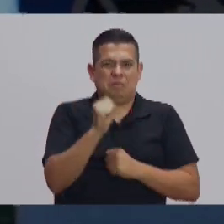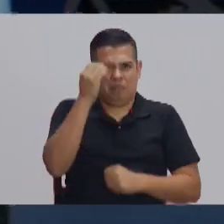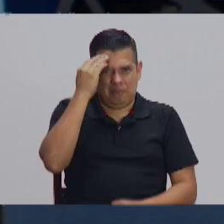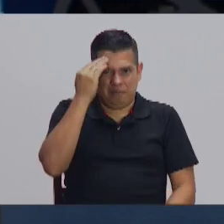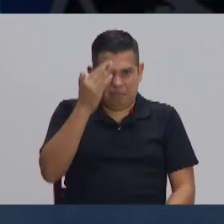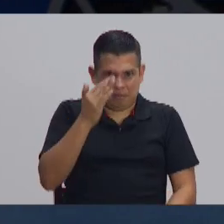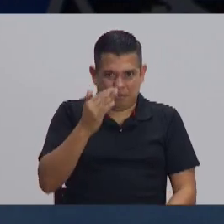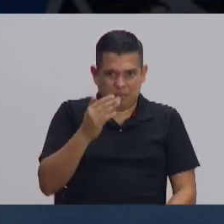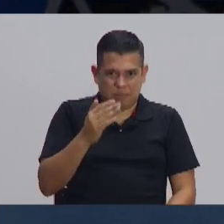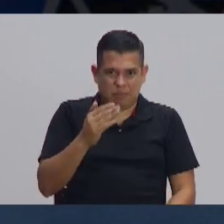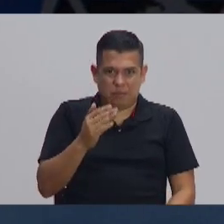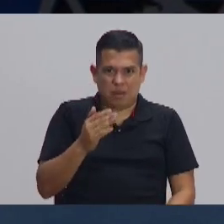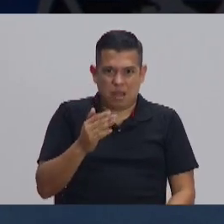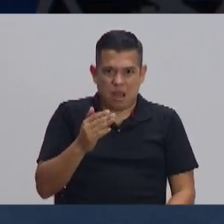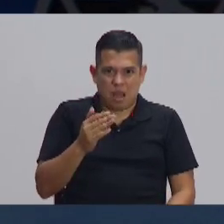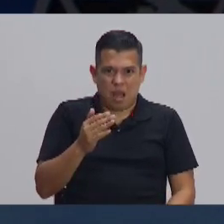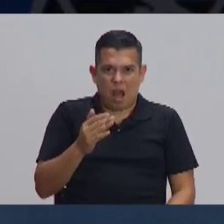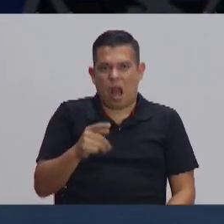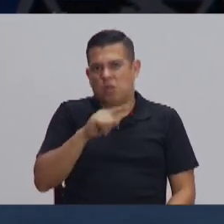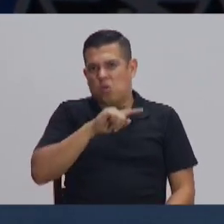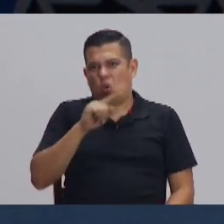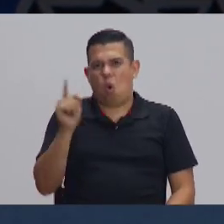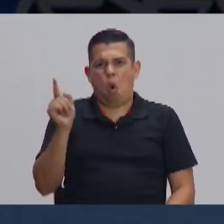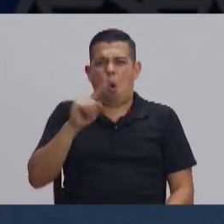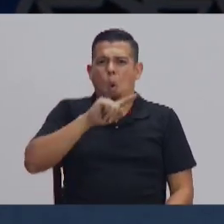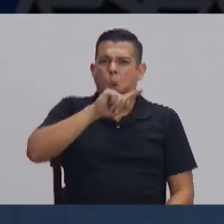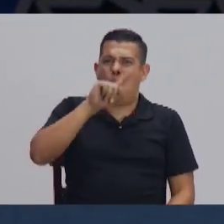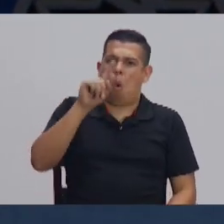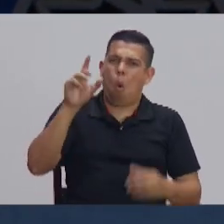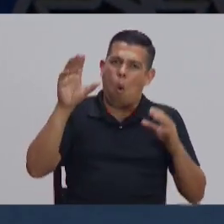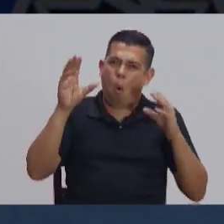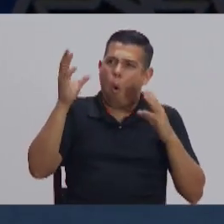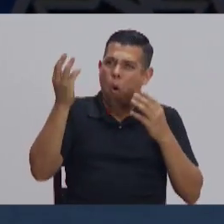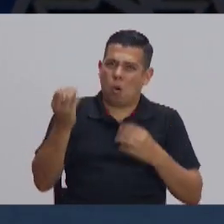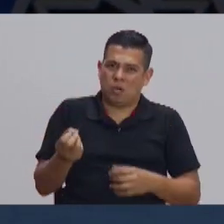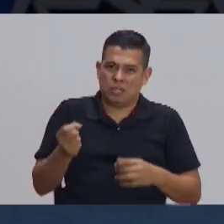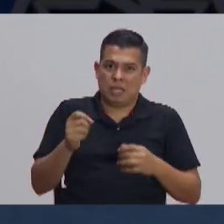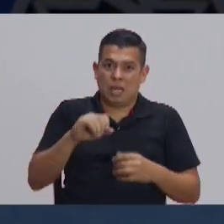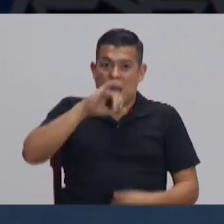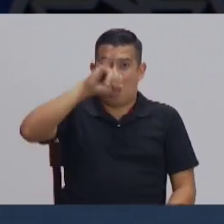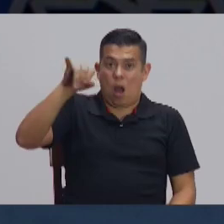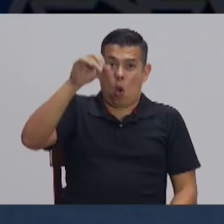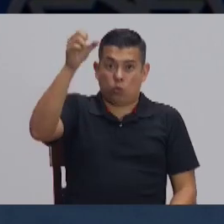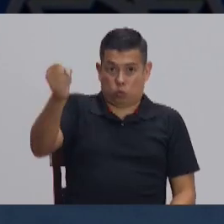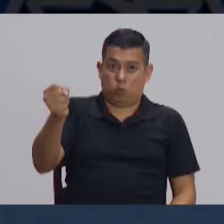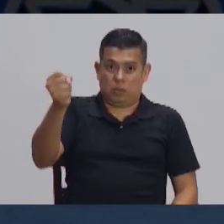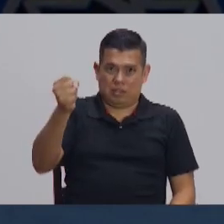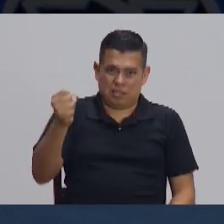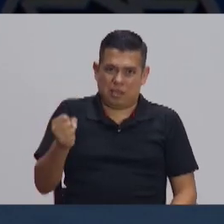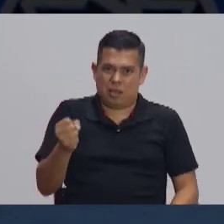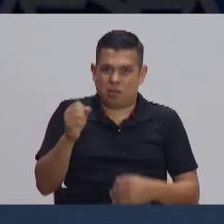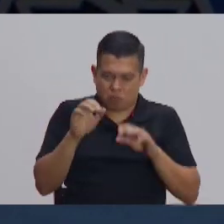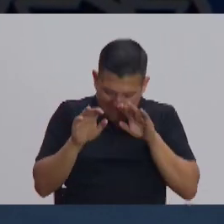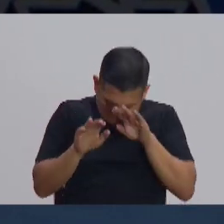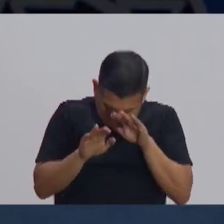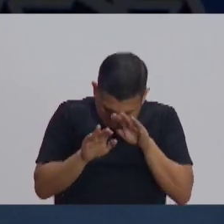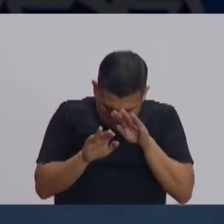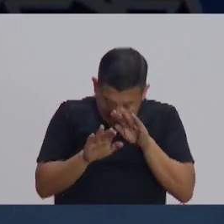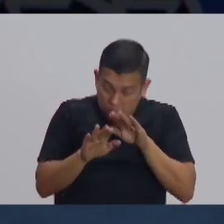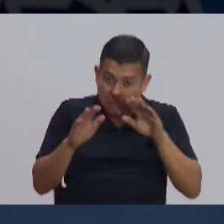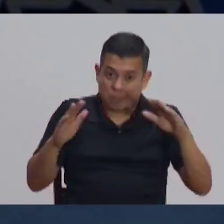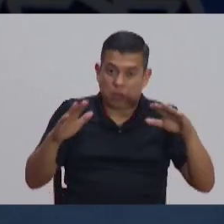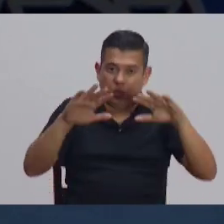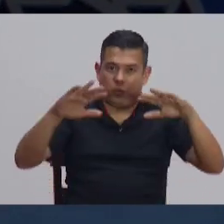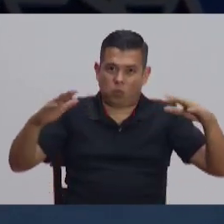se fue a estar todo el día o la mitad del día en el arca del pacto como tú y yo muchas veces